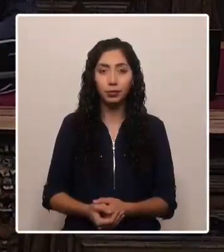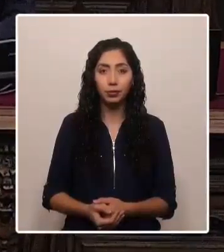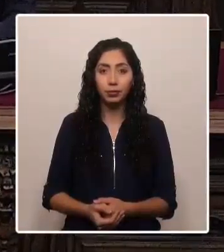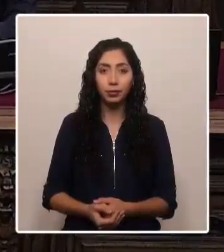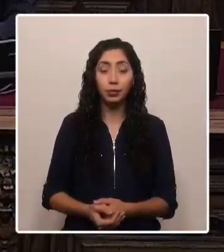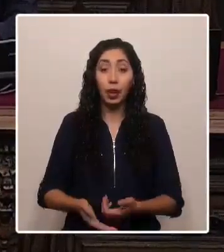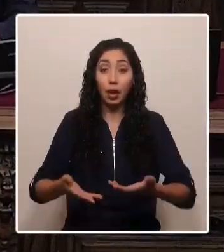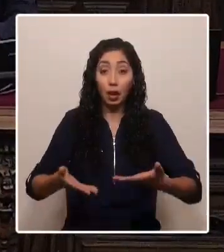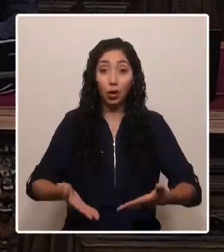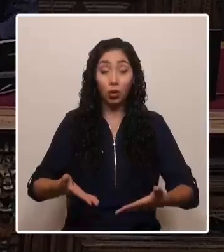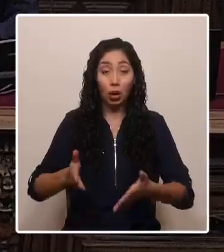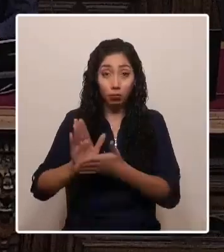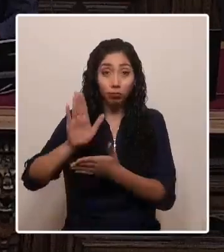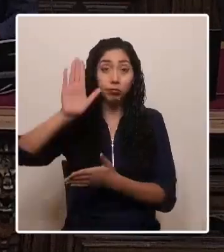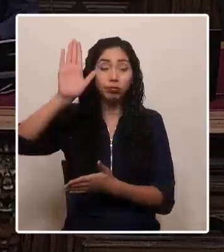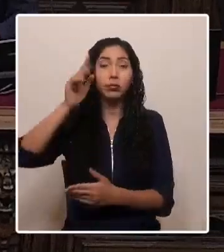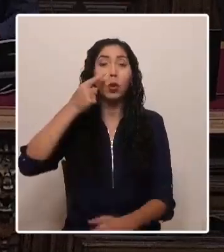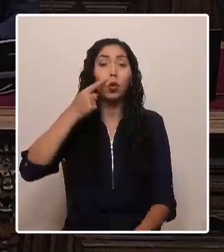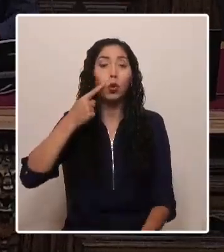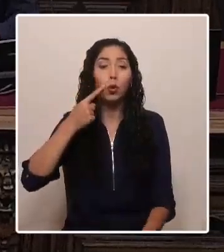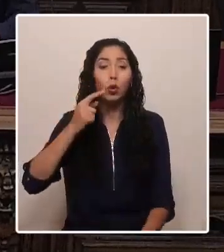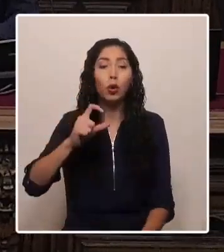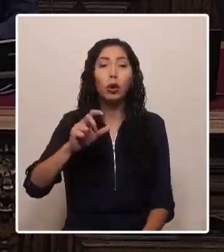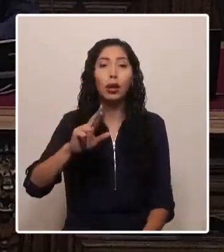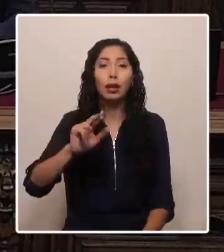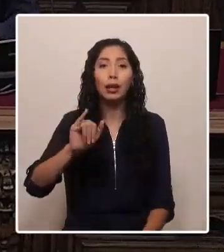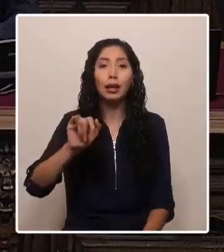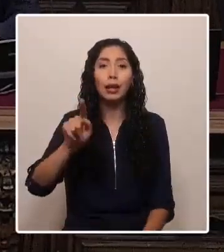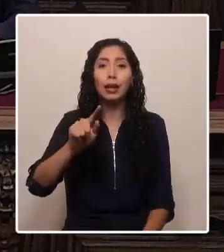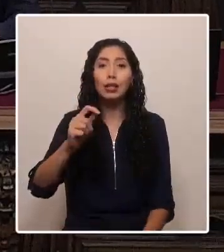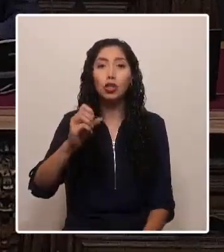Tiene la palabra el convencional Cristóbal Andrade.